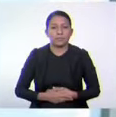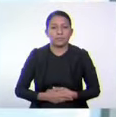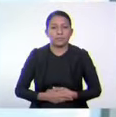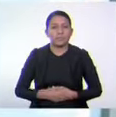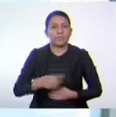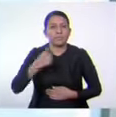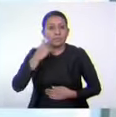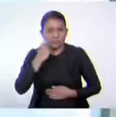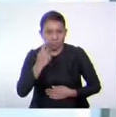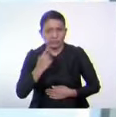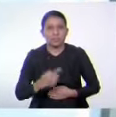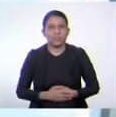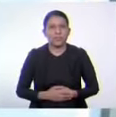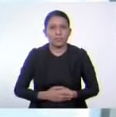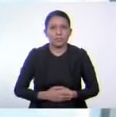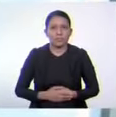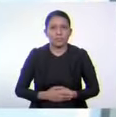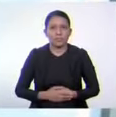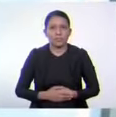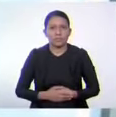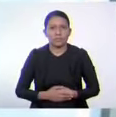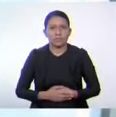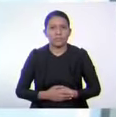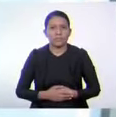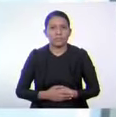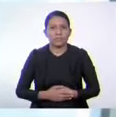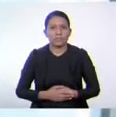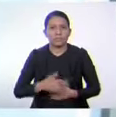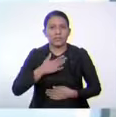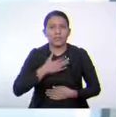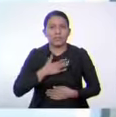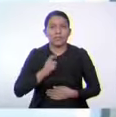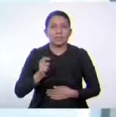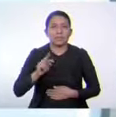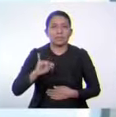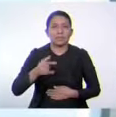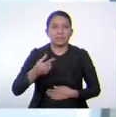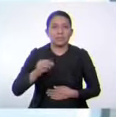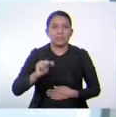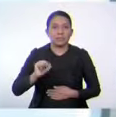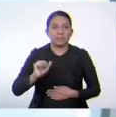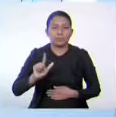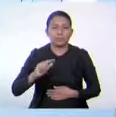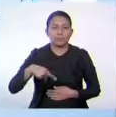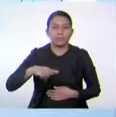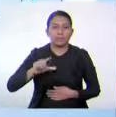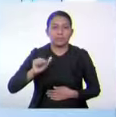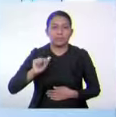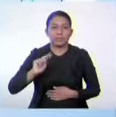esta configuración trigonal plana, ¿sí? Donde tenemos